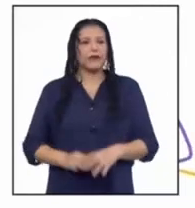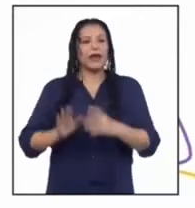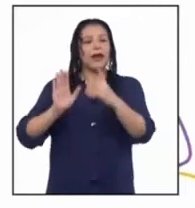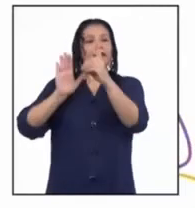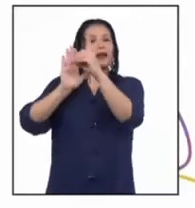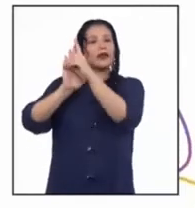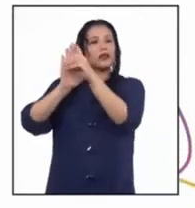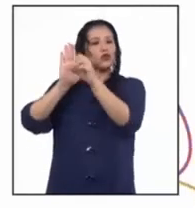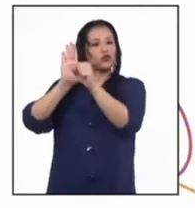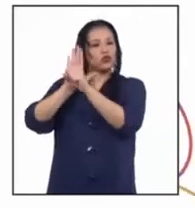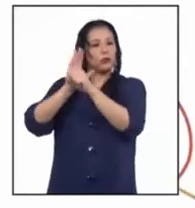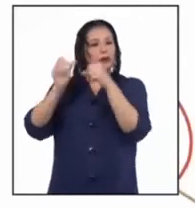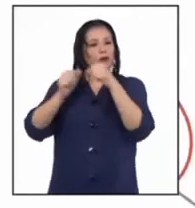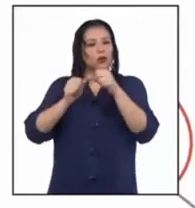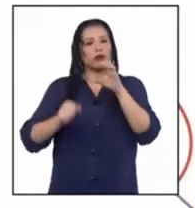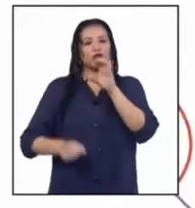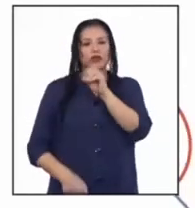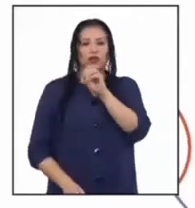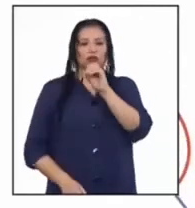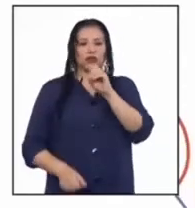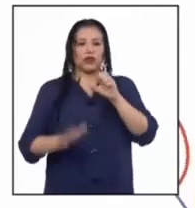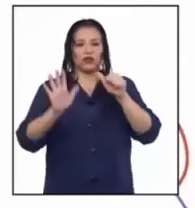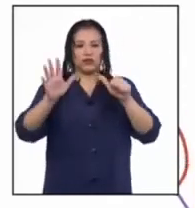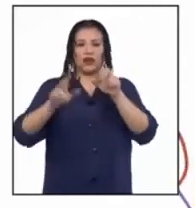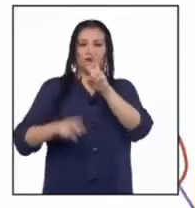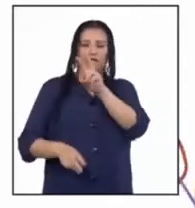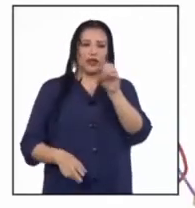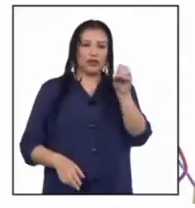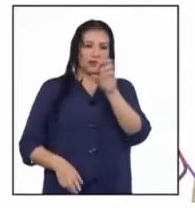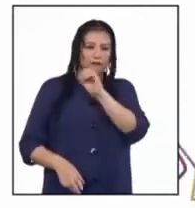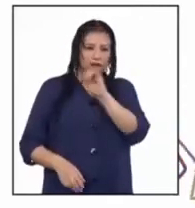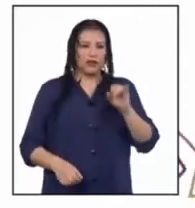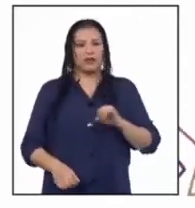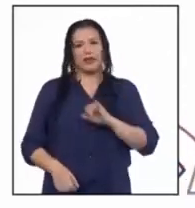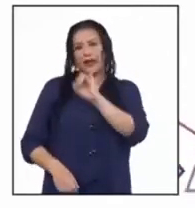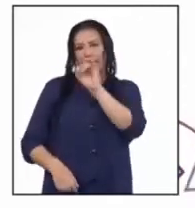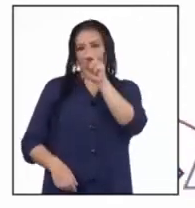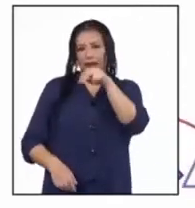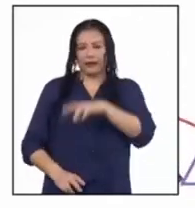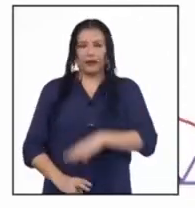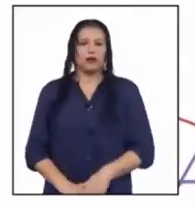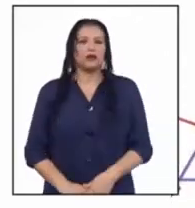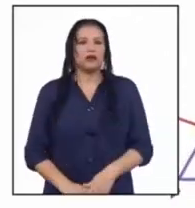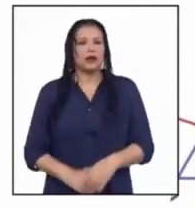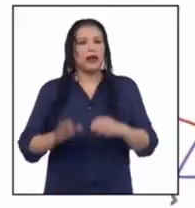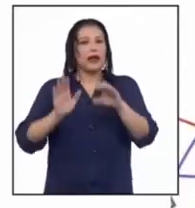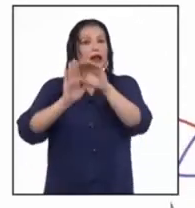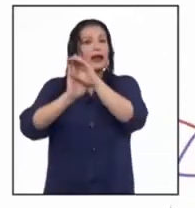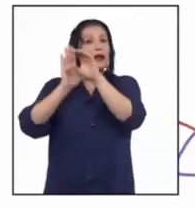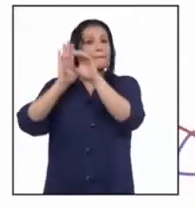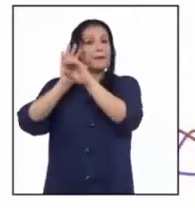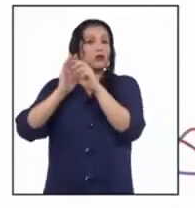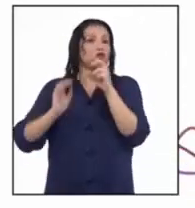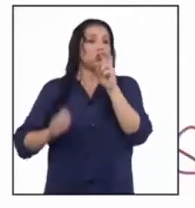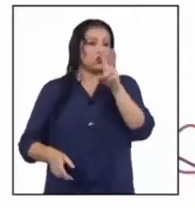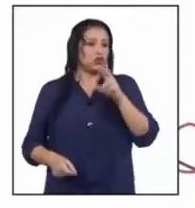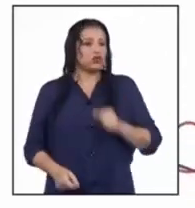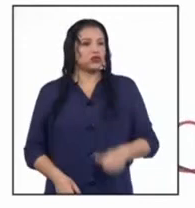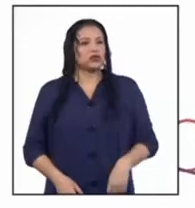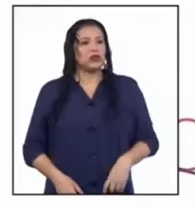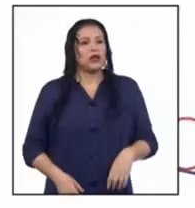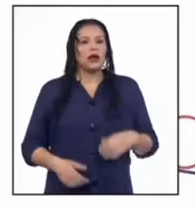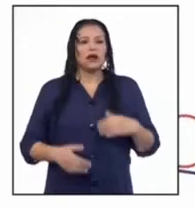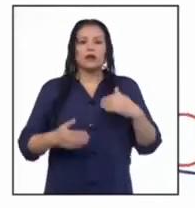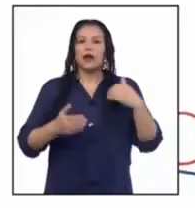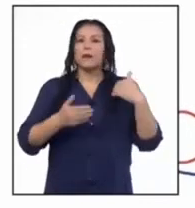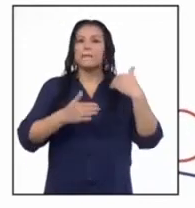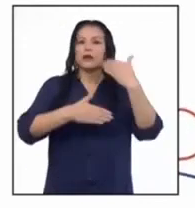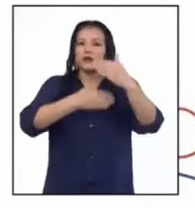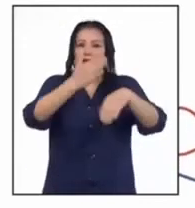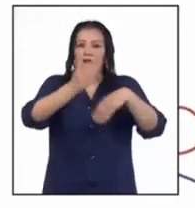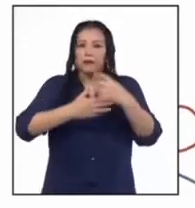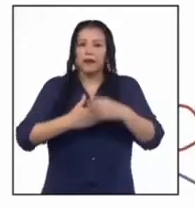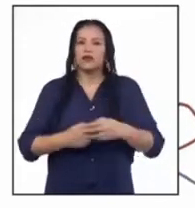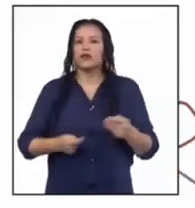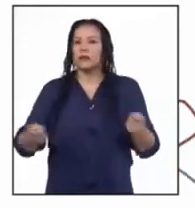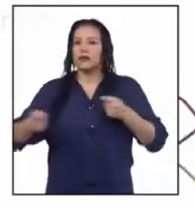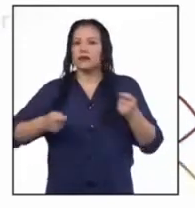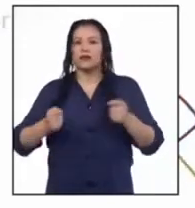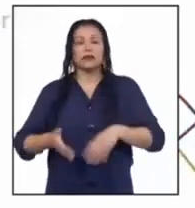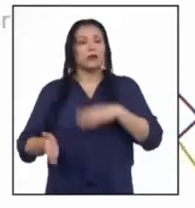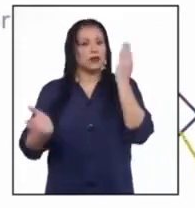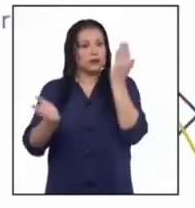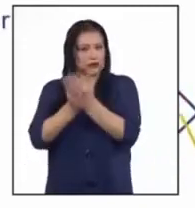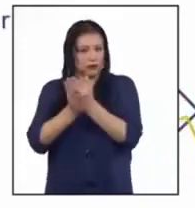Decreto Supremo número 006-2020 Interior. Capítulo 2. Del procedimiento administrativo